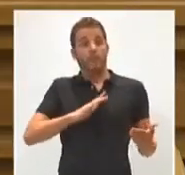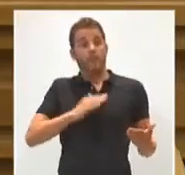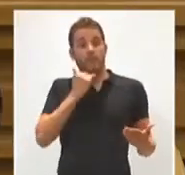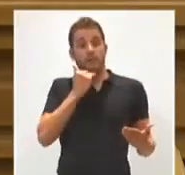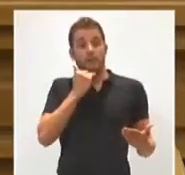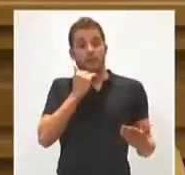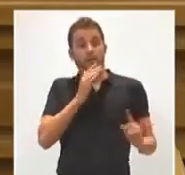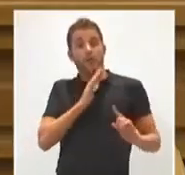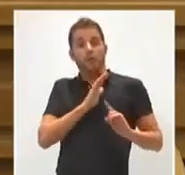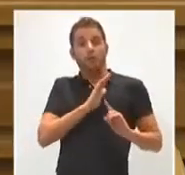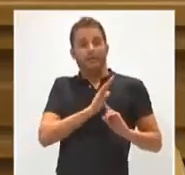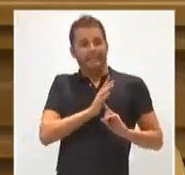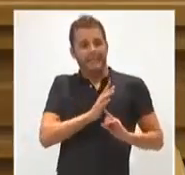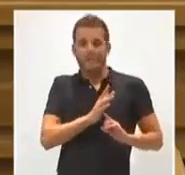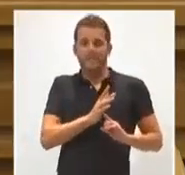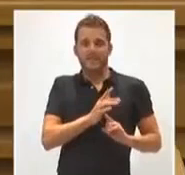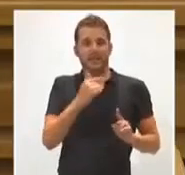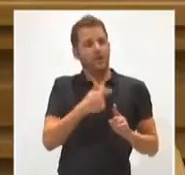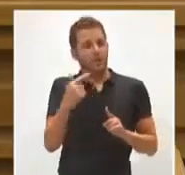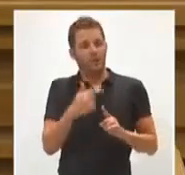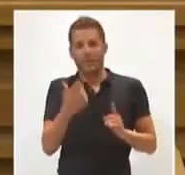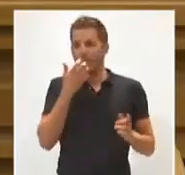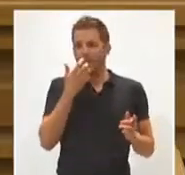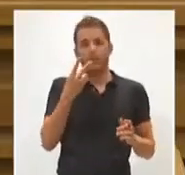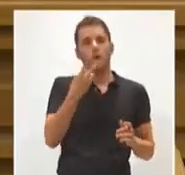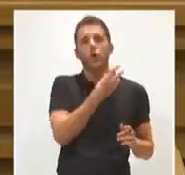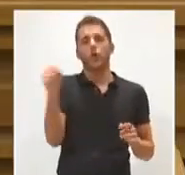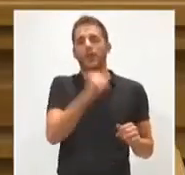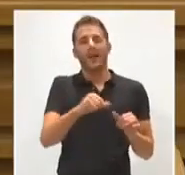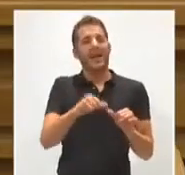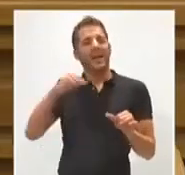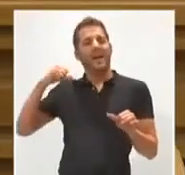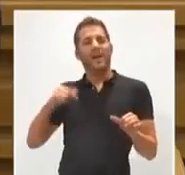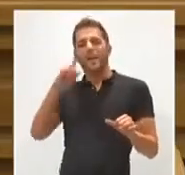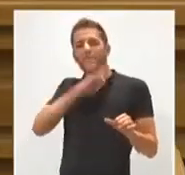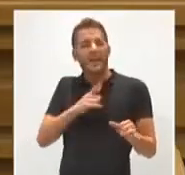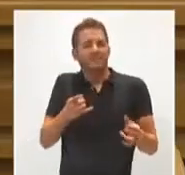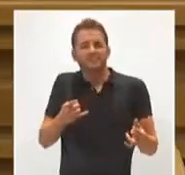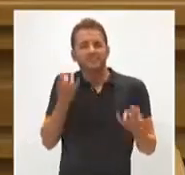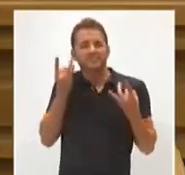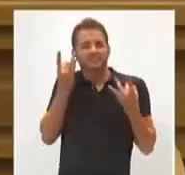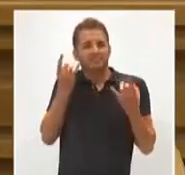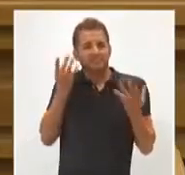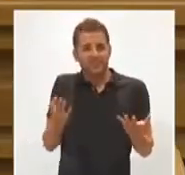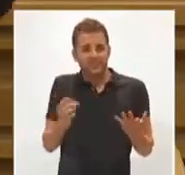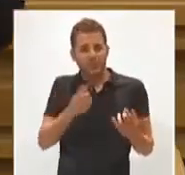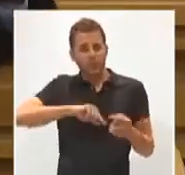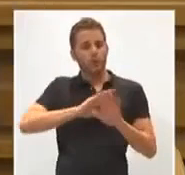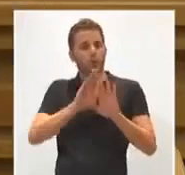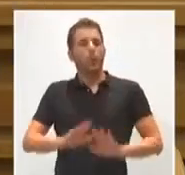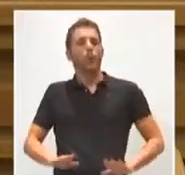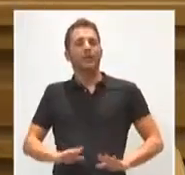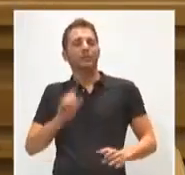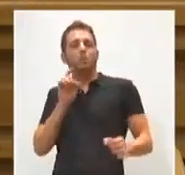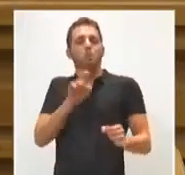sea regodearse en las cosas que a lo mejor llevan 200 años mal no tiene sentido decir somos los últimos en este tal bueno vale